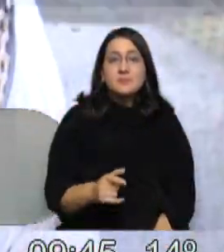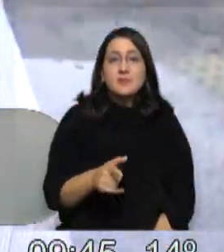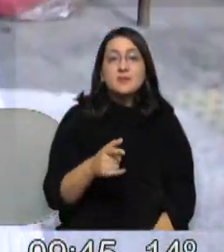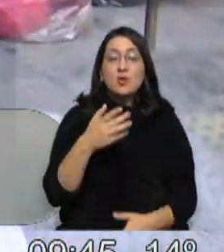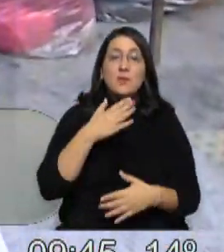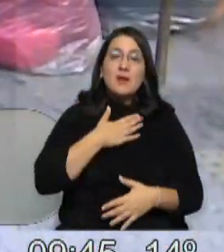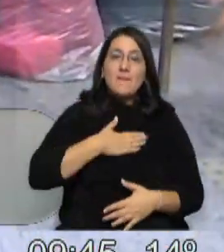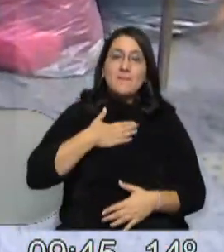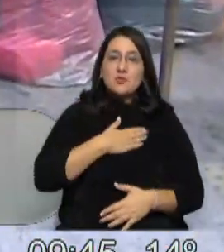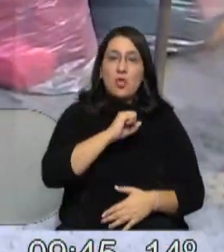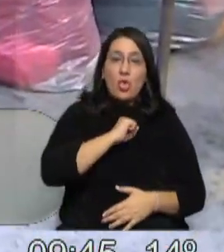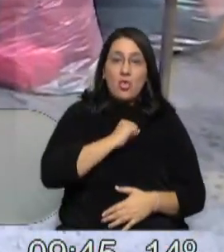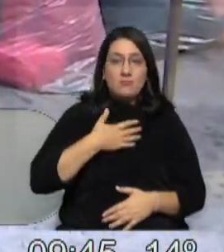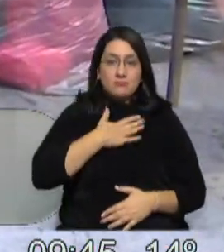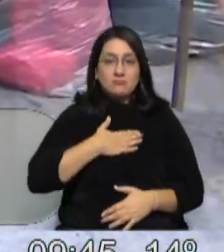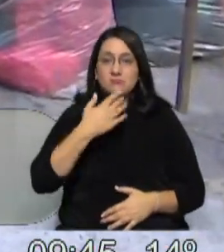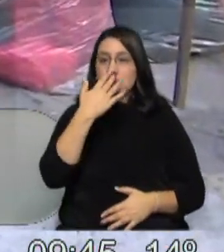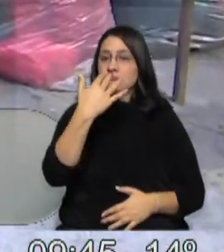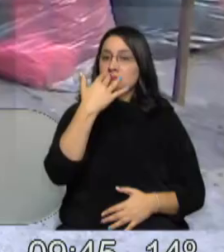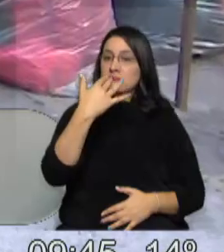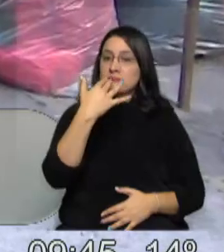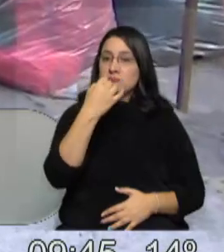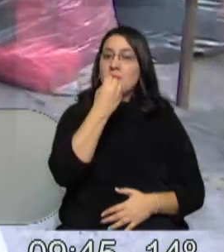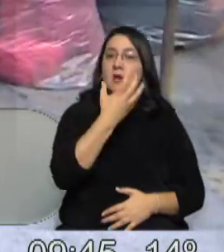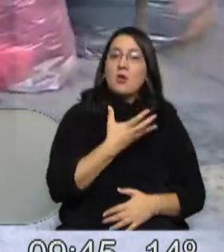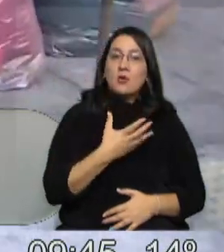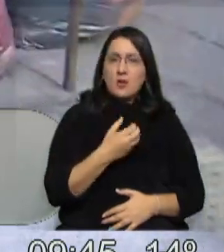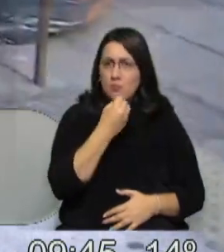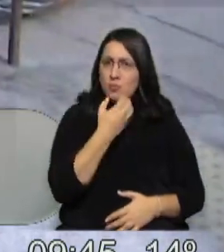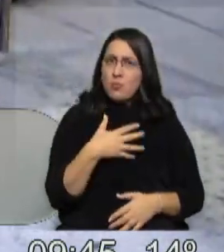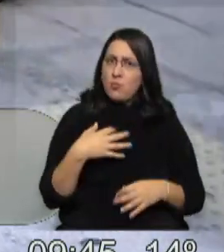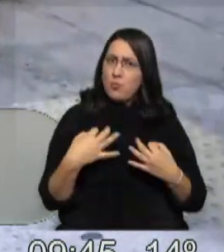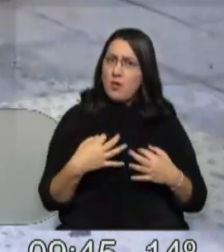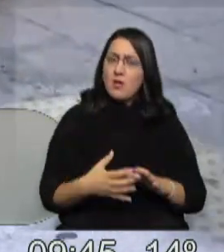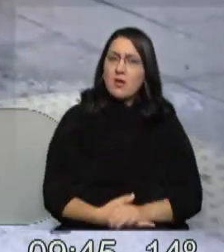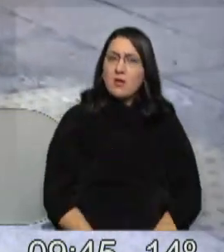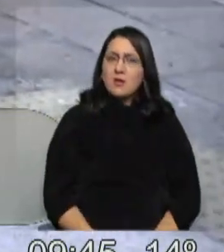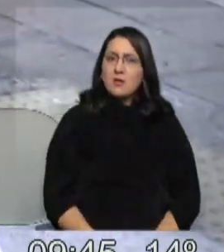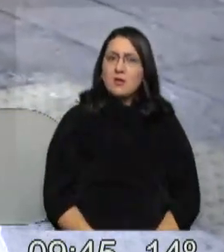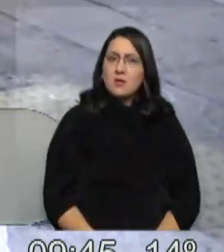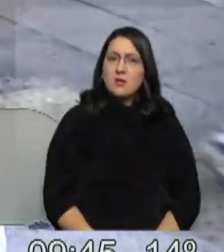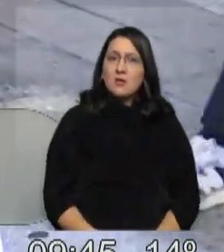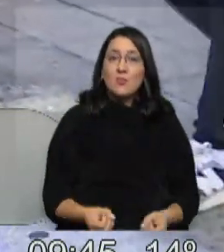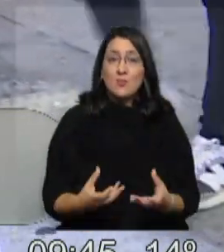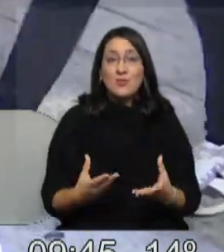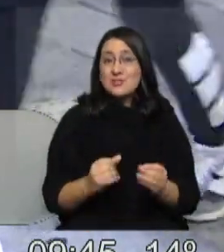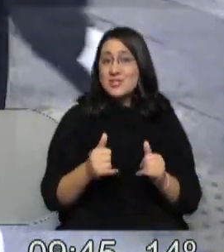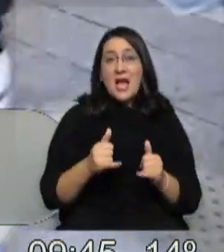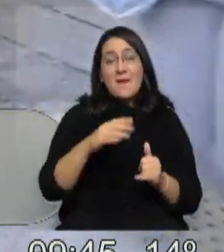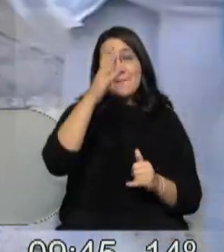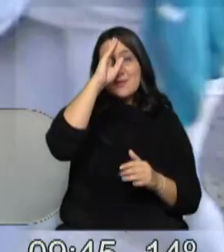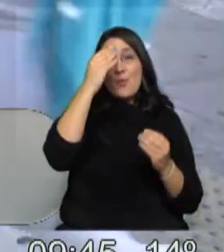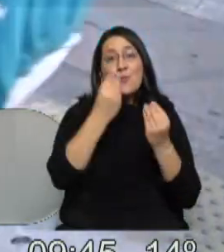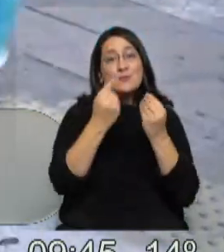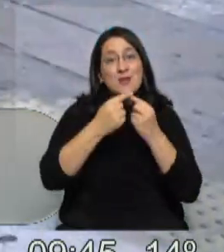pone en el pecho, en la nariz, destapa todo, vía respiratoria. Es muy buena, por lo menos. Es verdad. Vecina, lo que hemos aprendido... Digo, con usted no